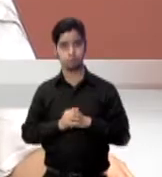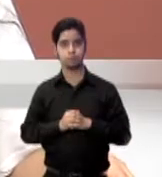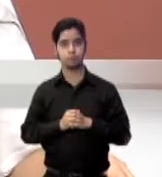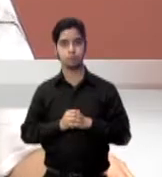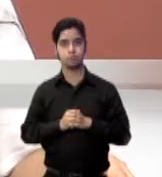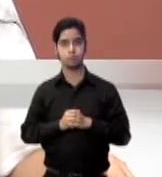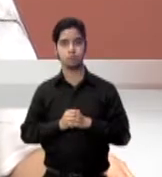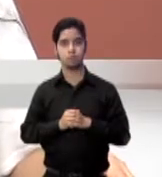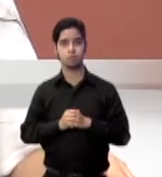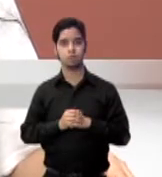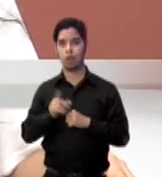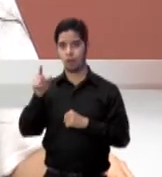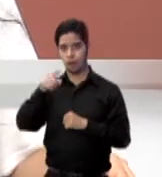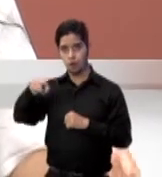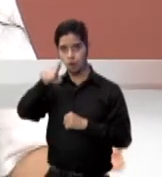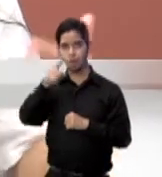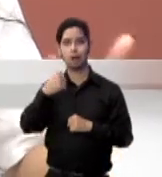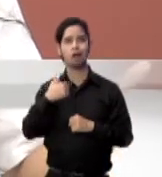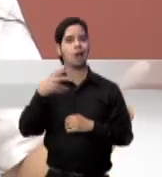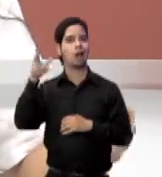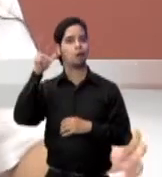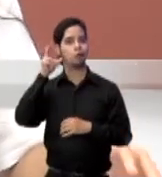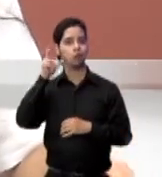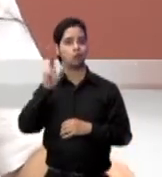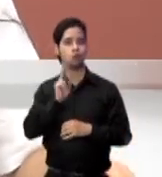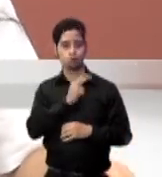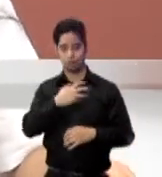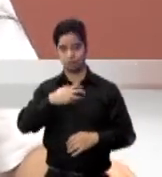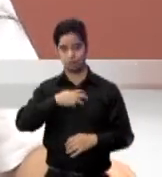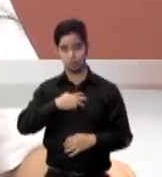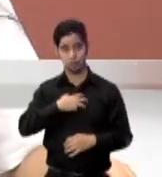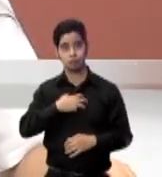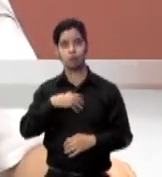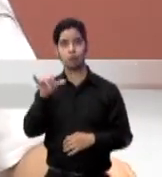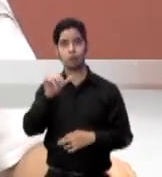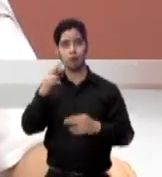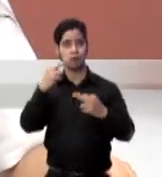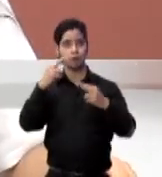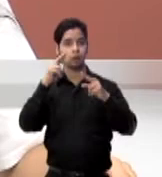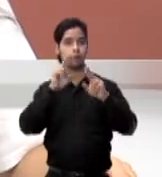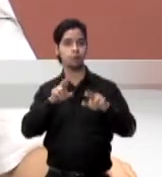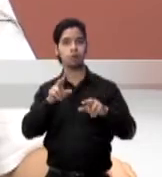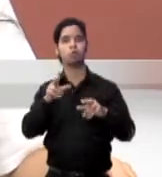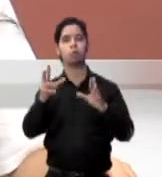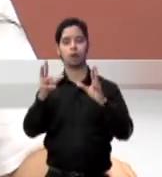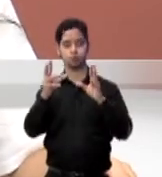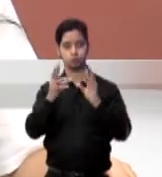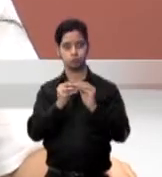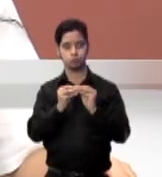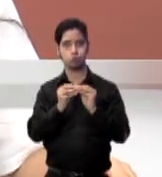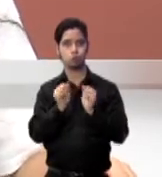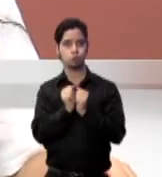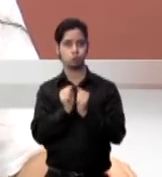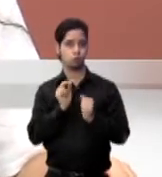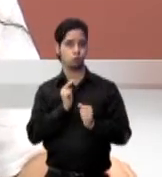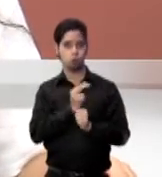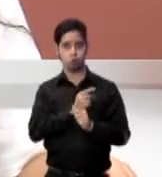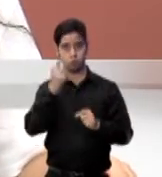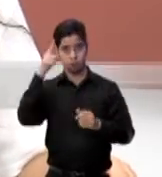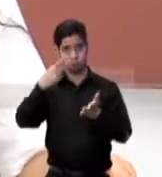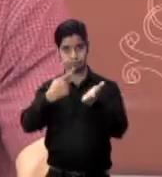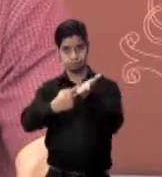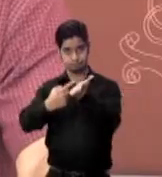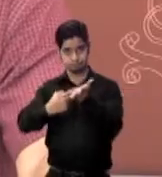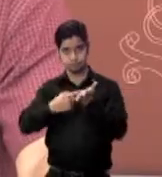hecho como pueblo y han respondido a las mismas. Van a tener la oportunidad de reunirse con nosotros en las próximas semanas para hablar al respecto de